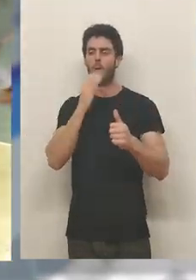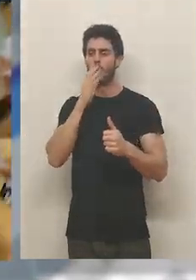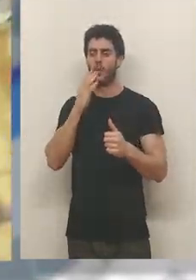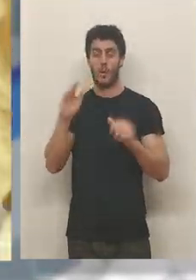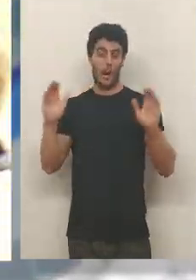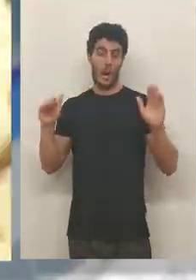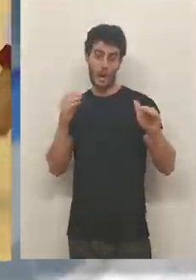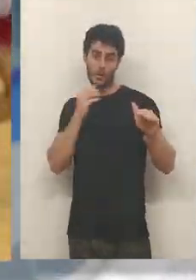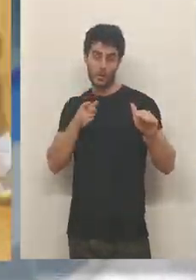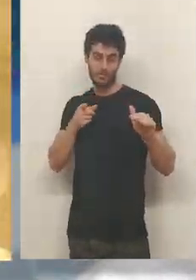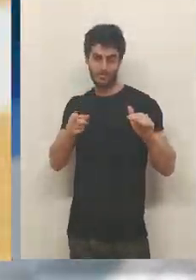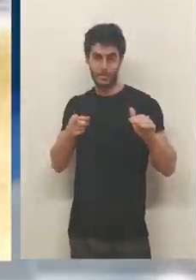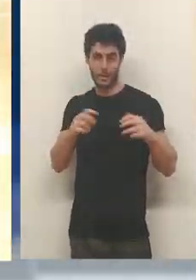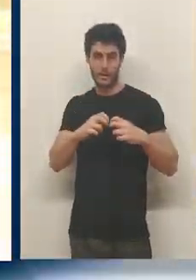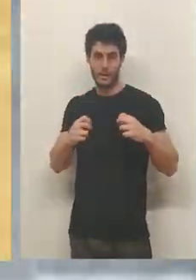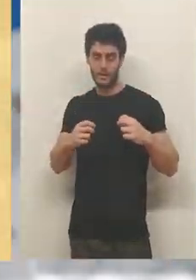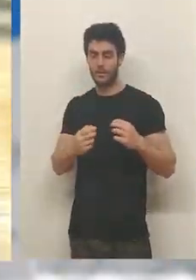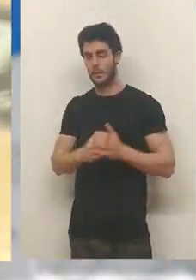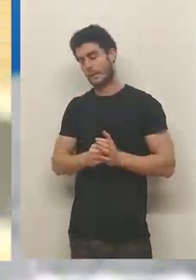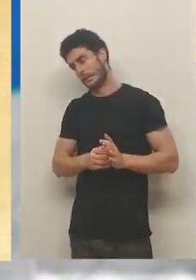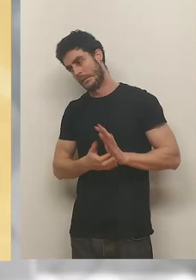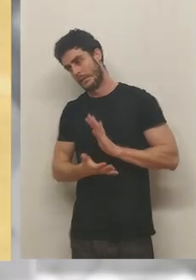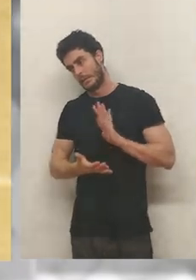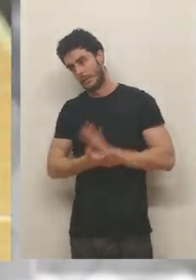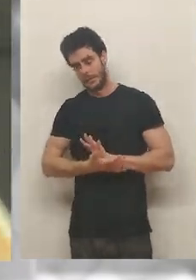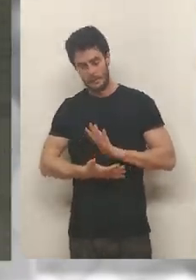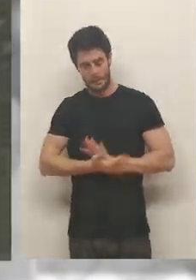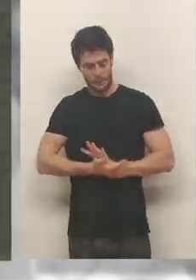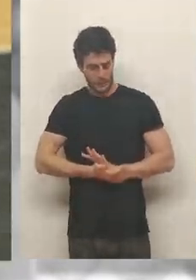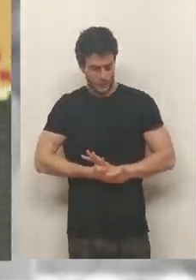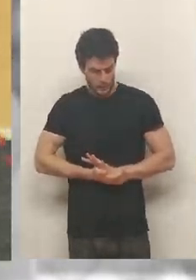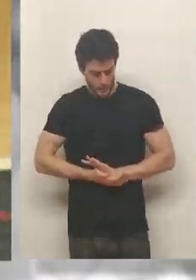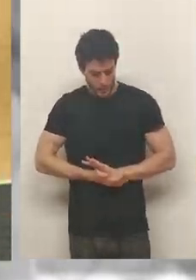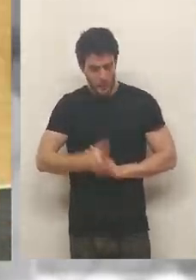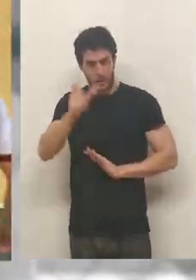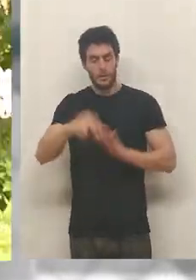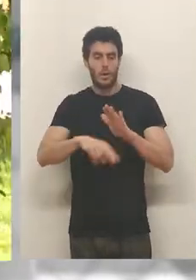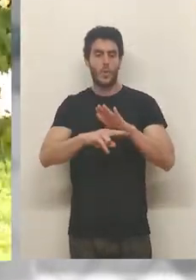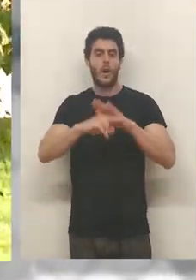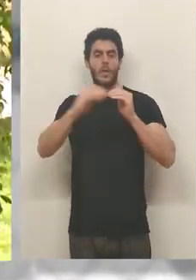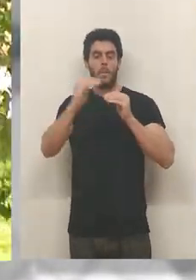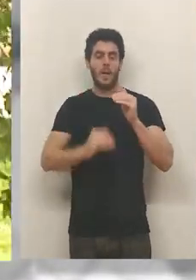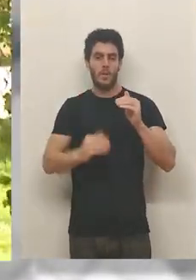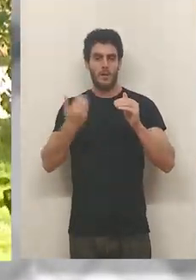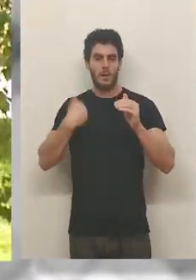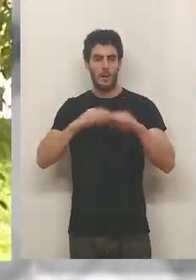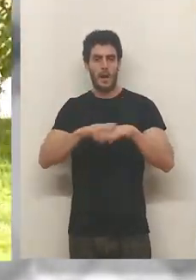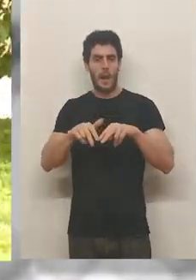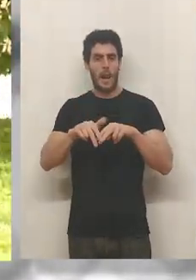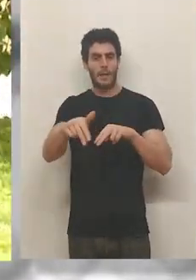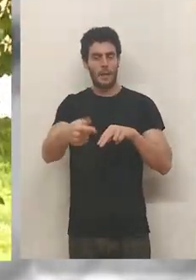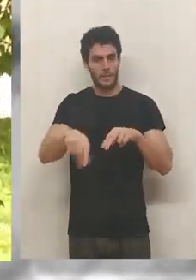poco con la lesión de Ángel, que nos hace mucho daño porque es un jugador menos,